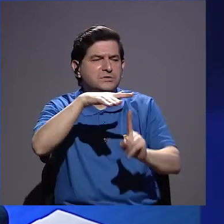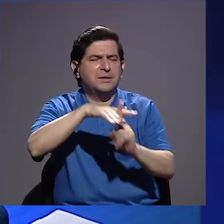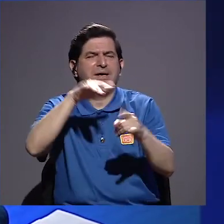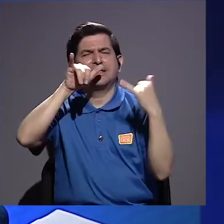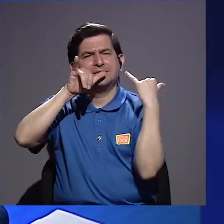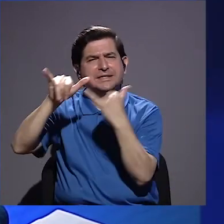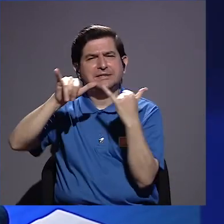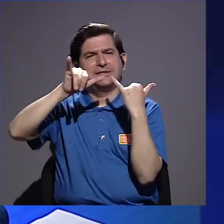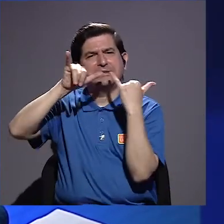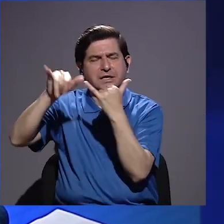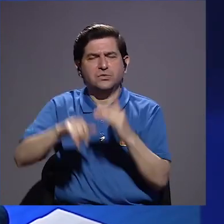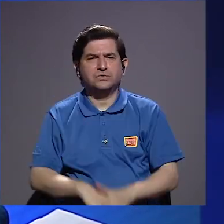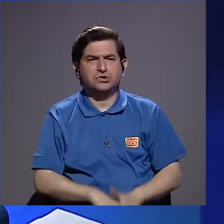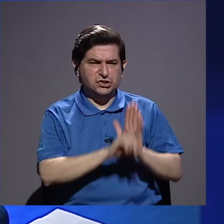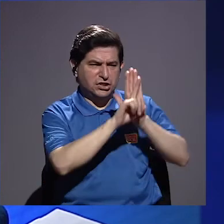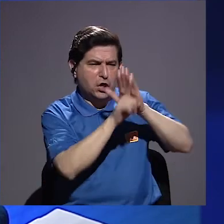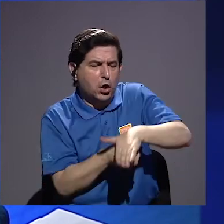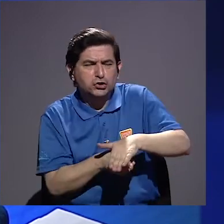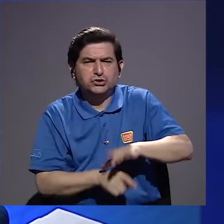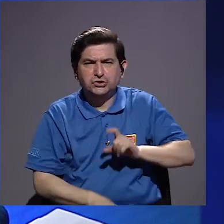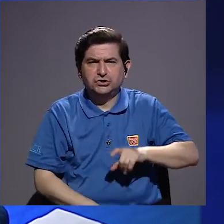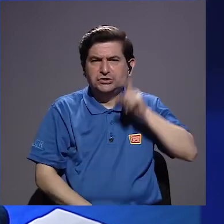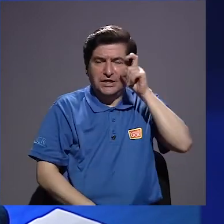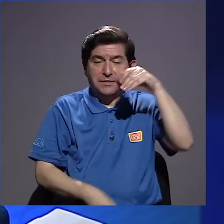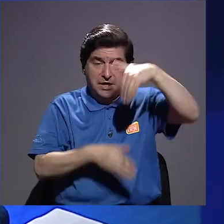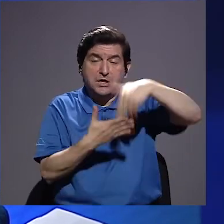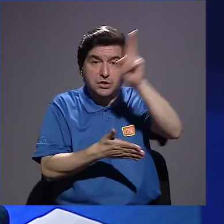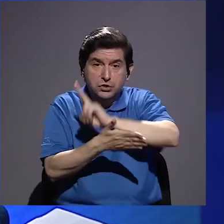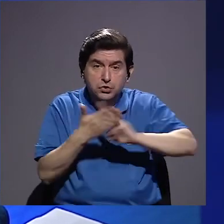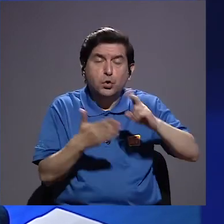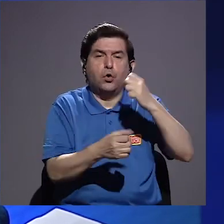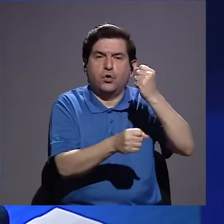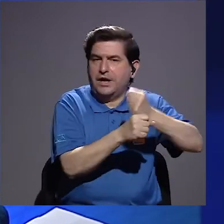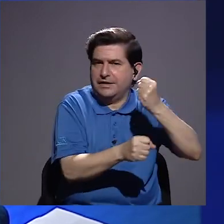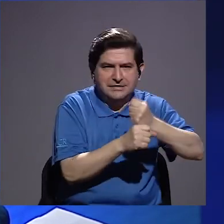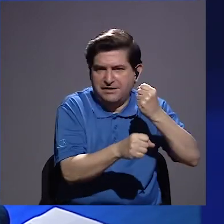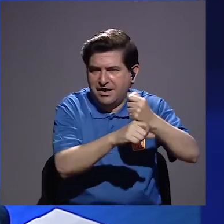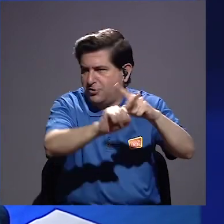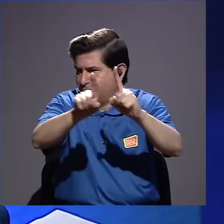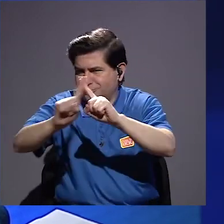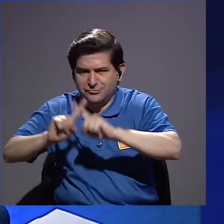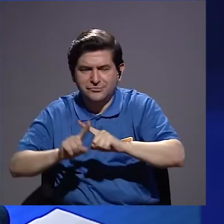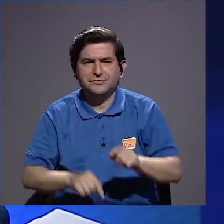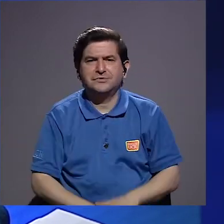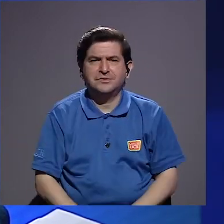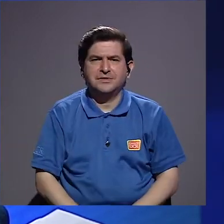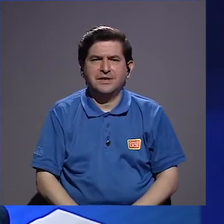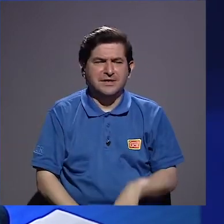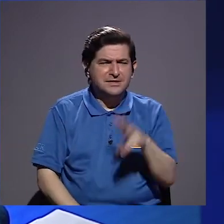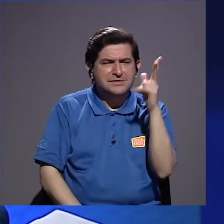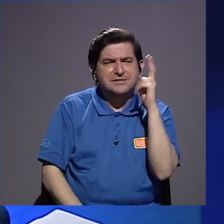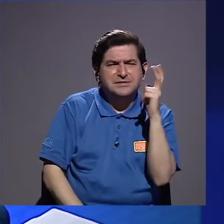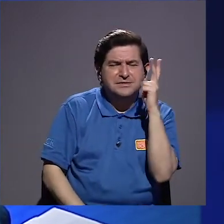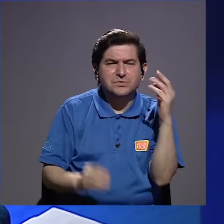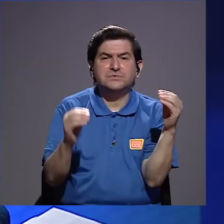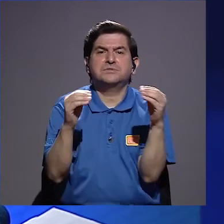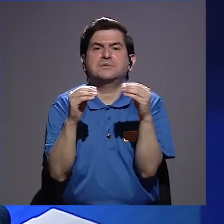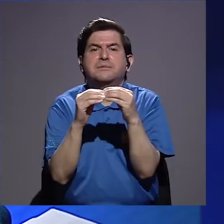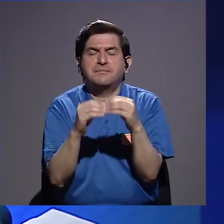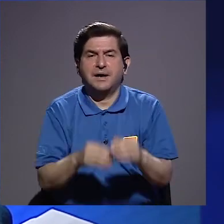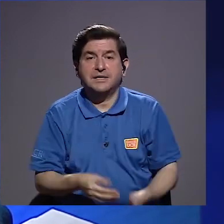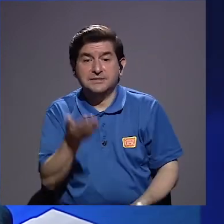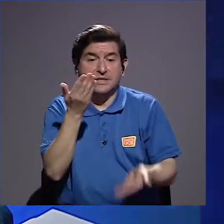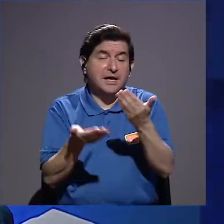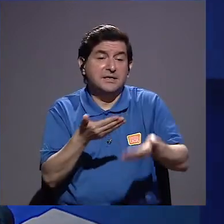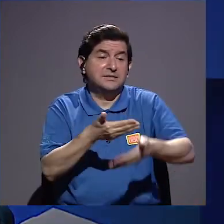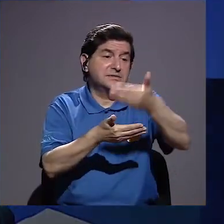las voces de denuncia por hostigamiento sexual en la academia, en el empleo. Hay voces que suenan más